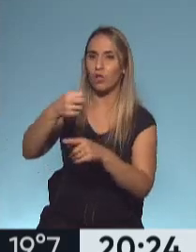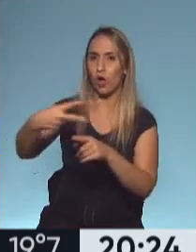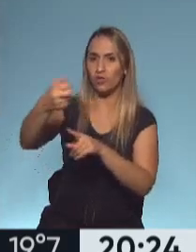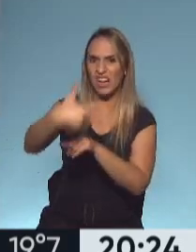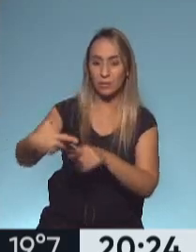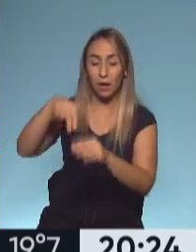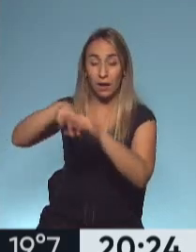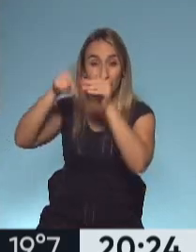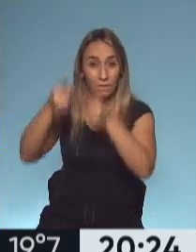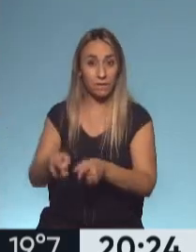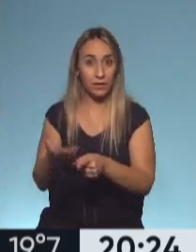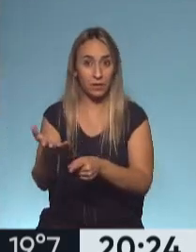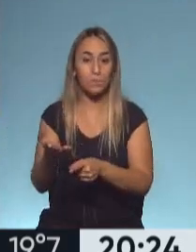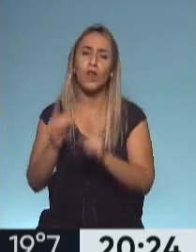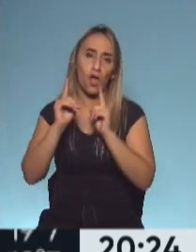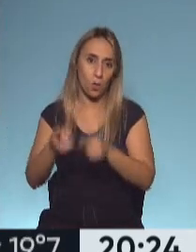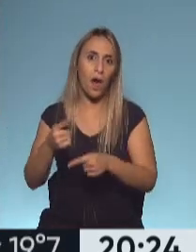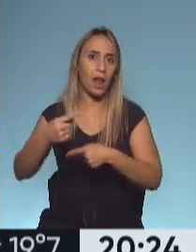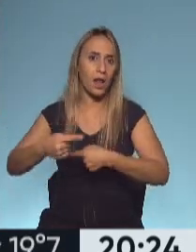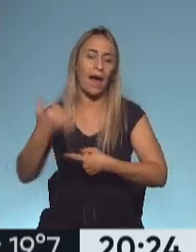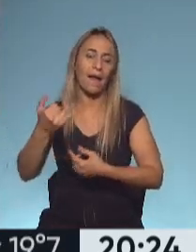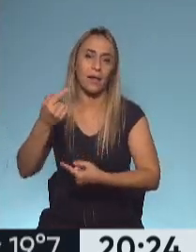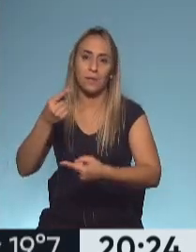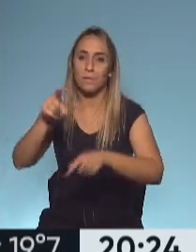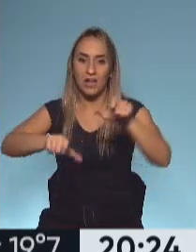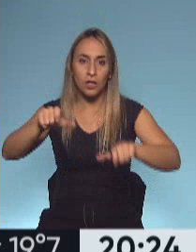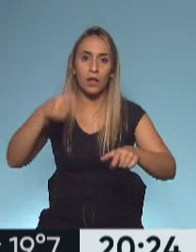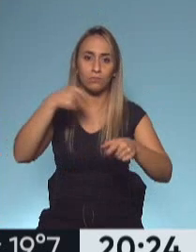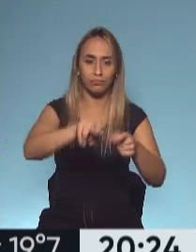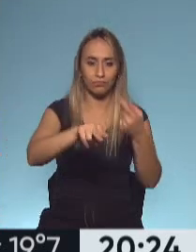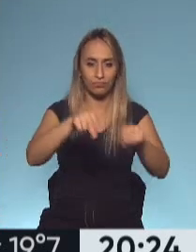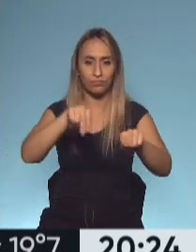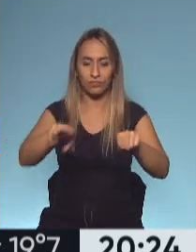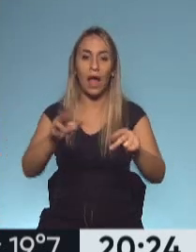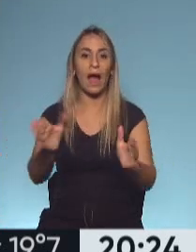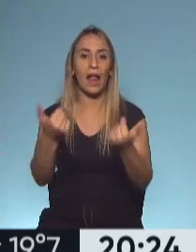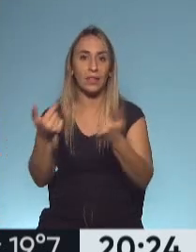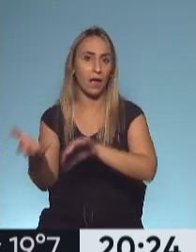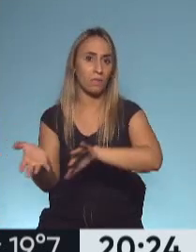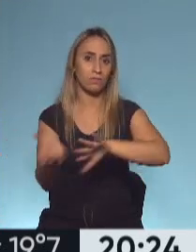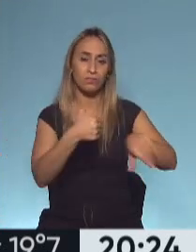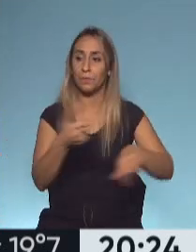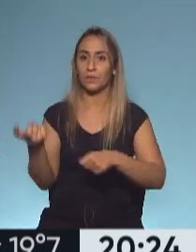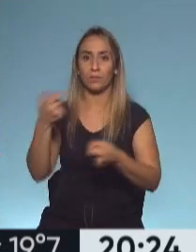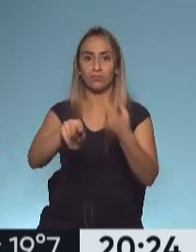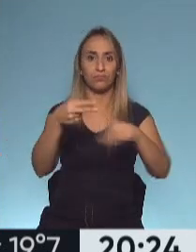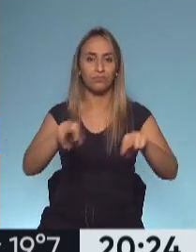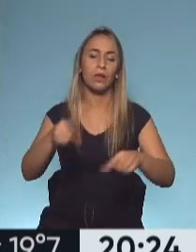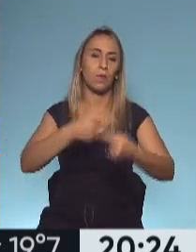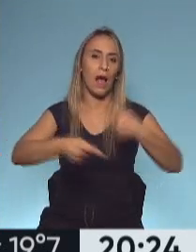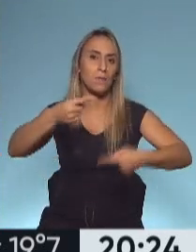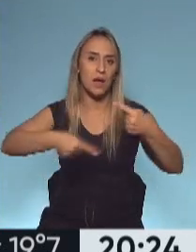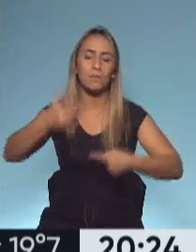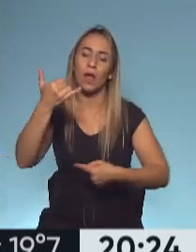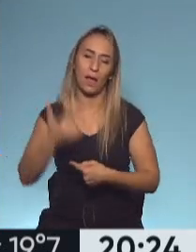2 o 3 semanas. Pero igualmente esta dinámica sigue funcionando, los pacientes siguen entrando y saliendo de la terapia intensiva. Los recursos son escasos en todo